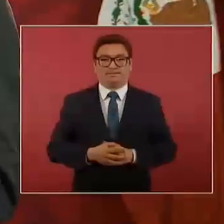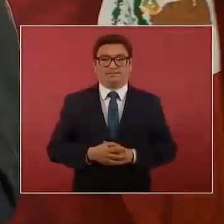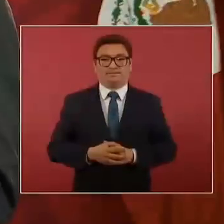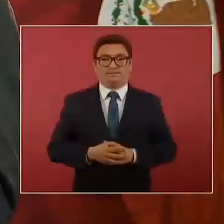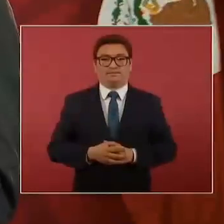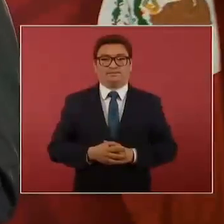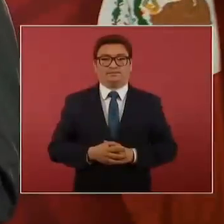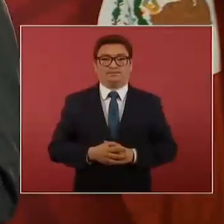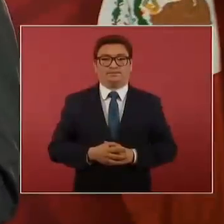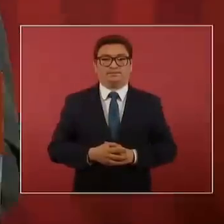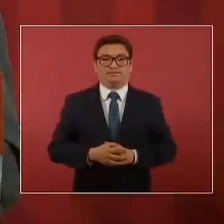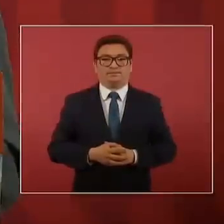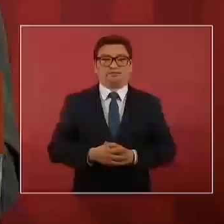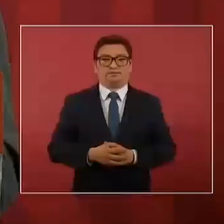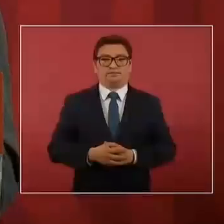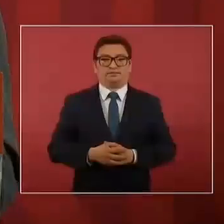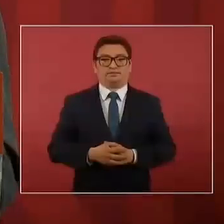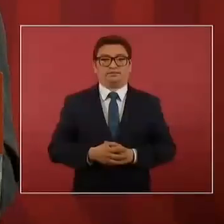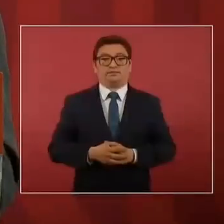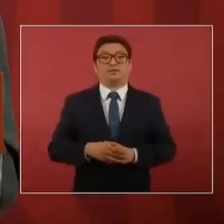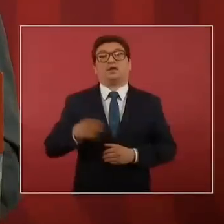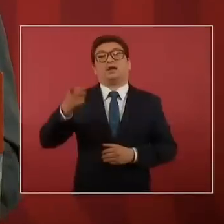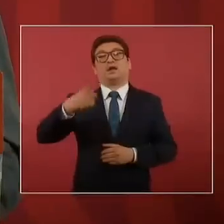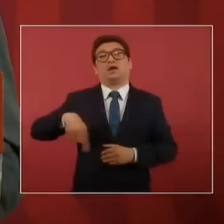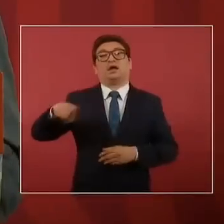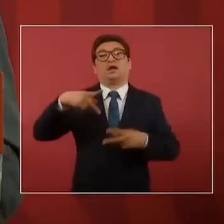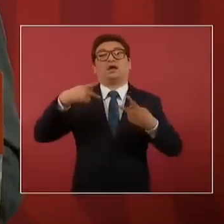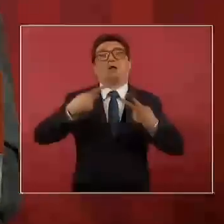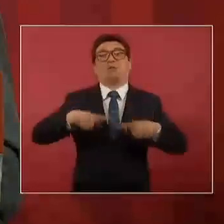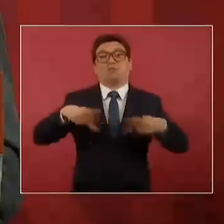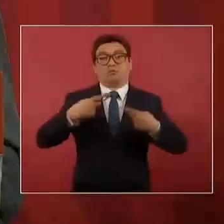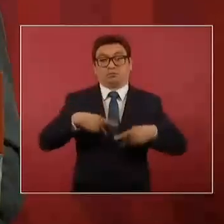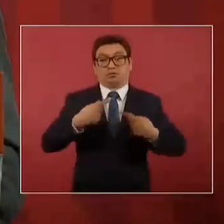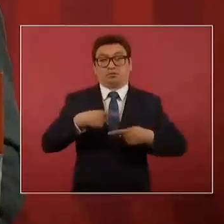que tienen para comprar la justicia